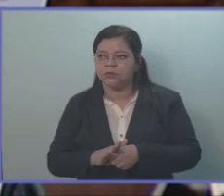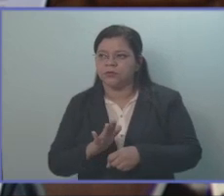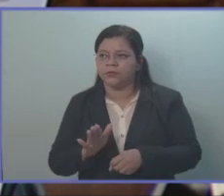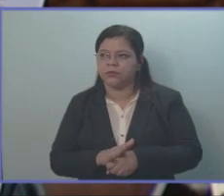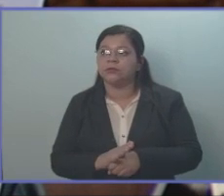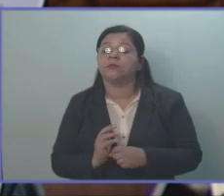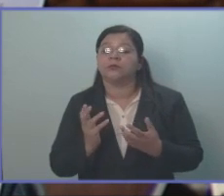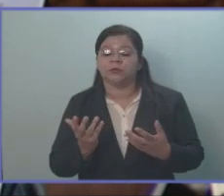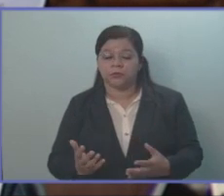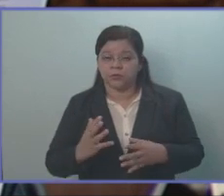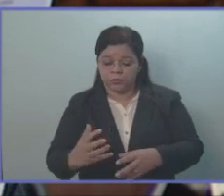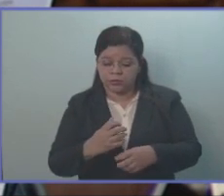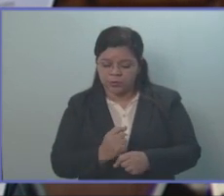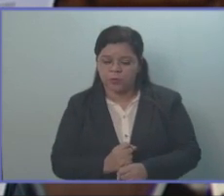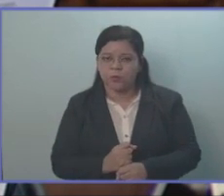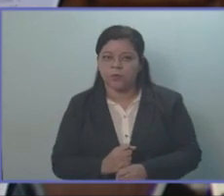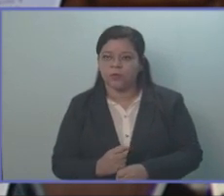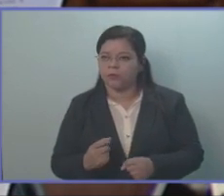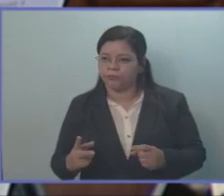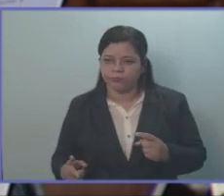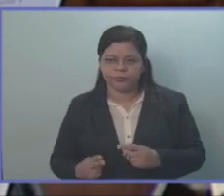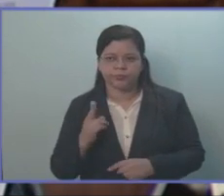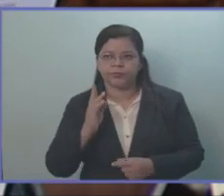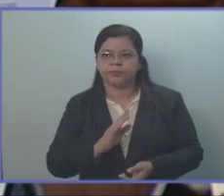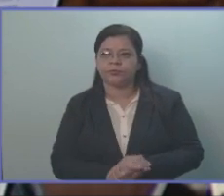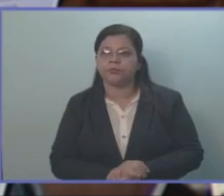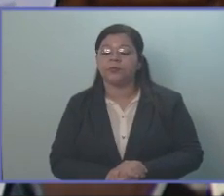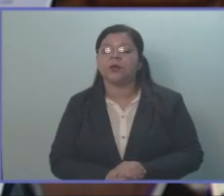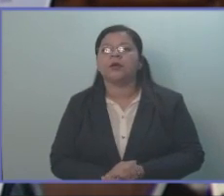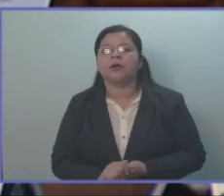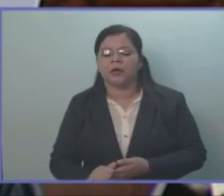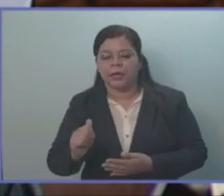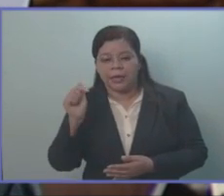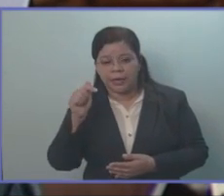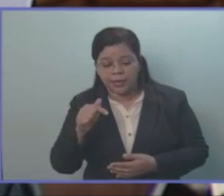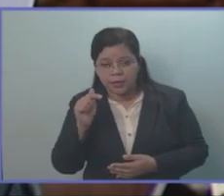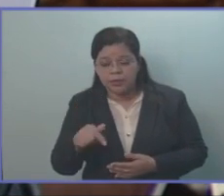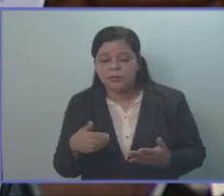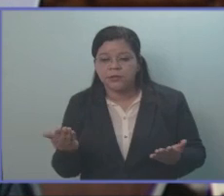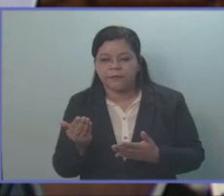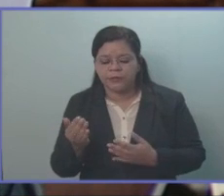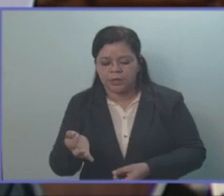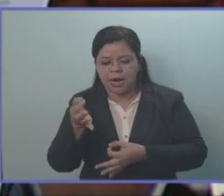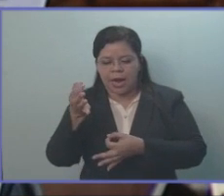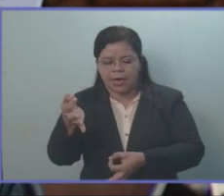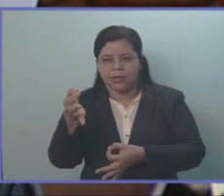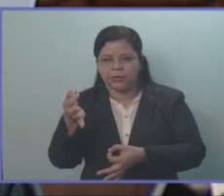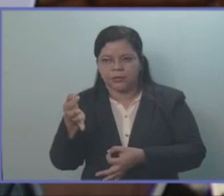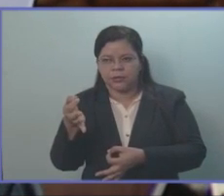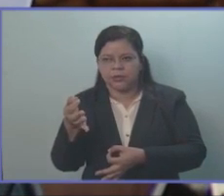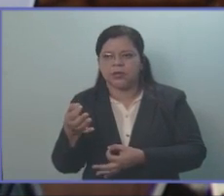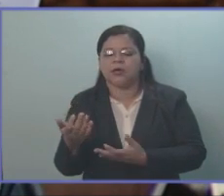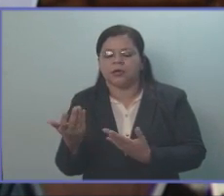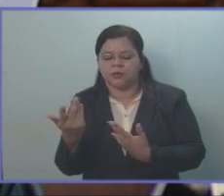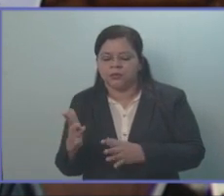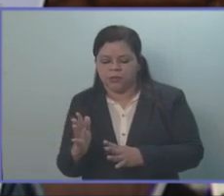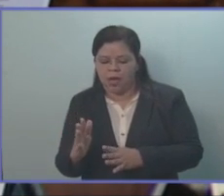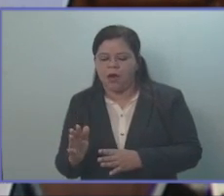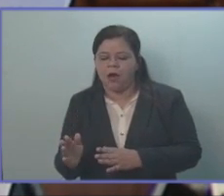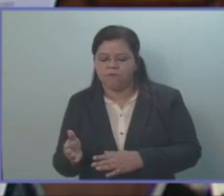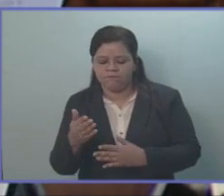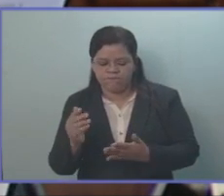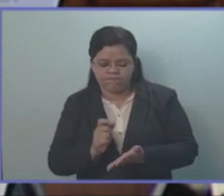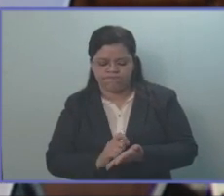para asegurar el corte de la señal. En este caso se levantará acta, dejando constancia de lo